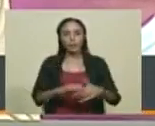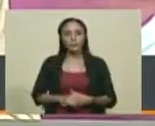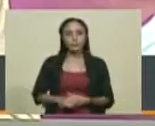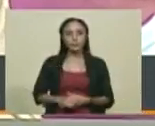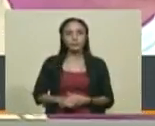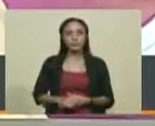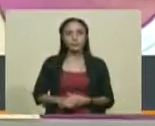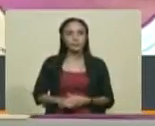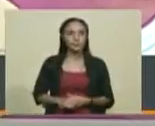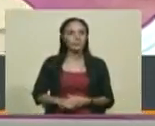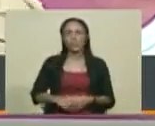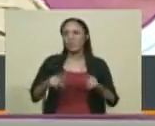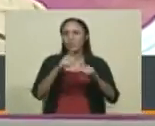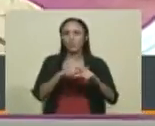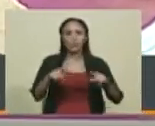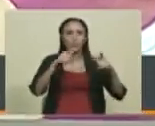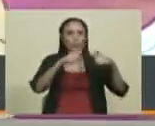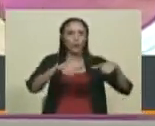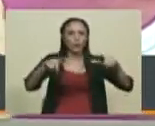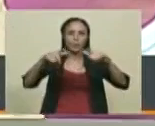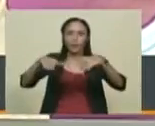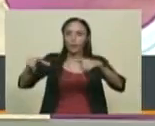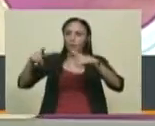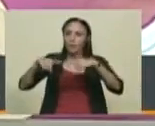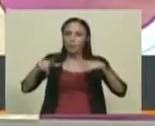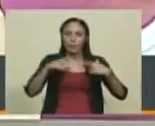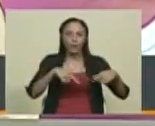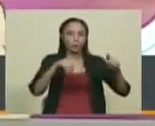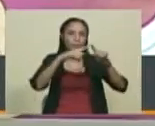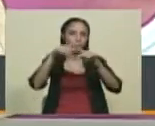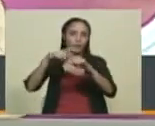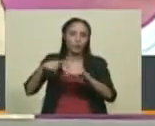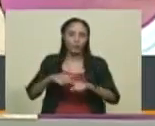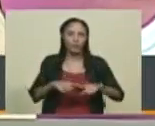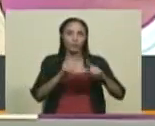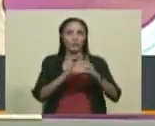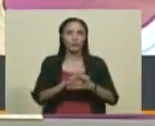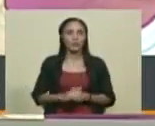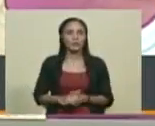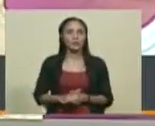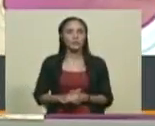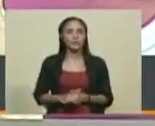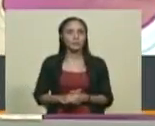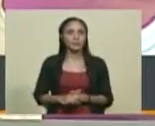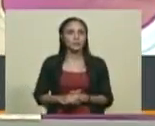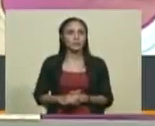del Caribe suramericano, del Caribe centroamericano. Petrocaribe es el gran plan